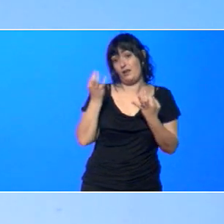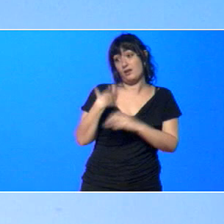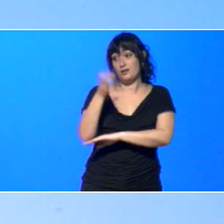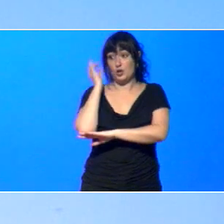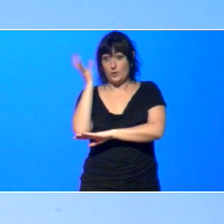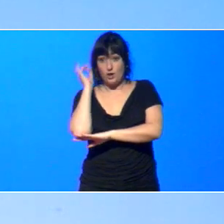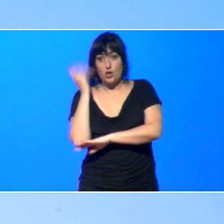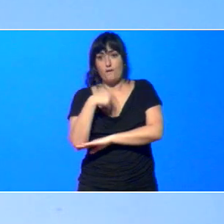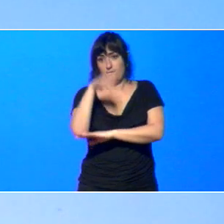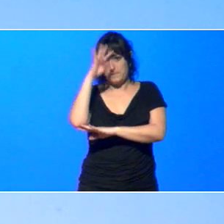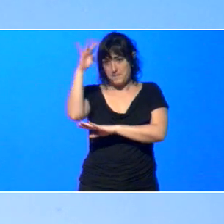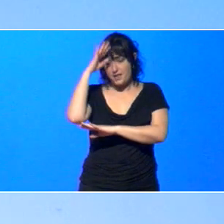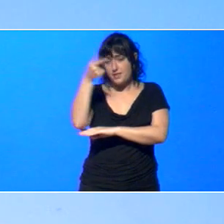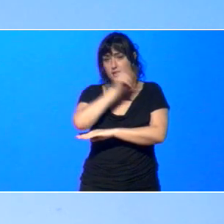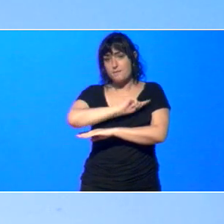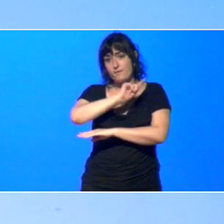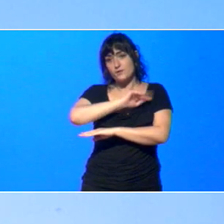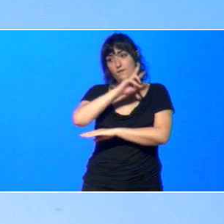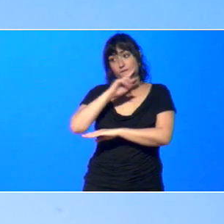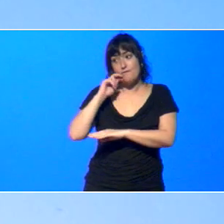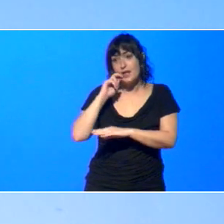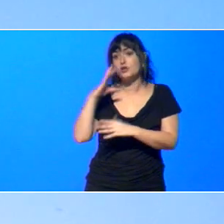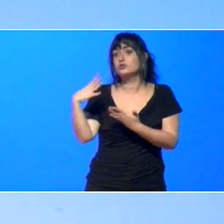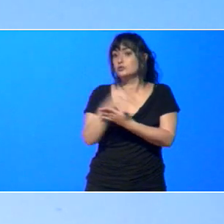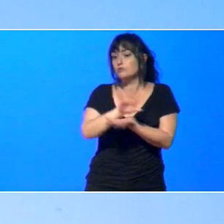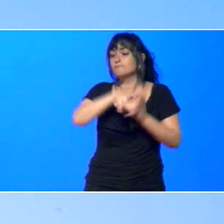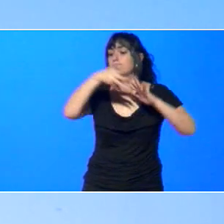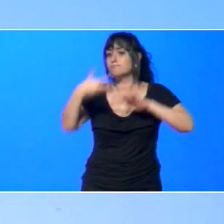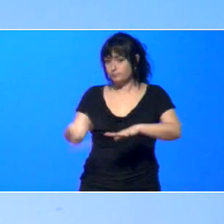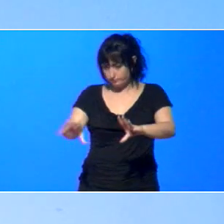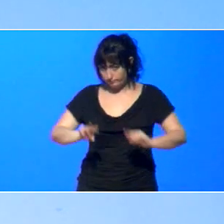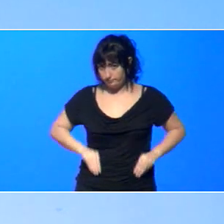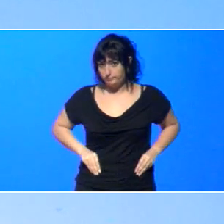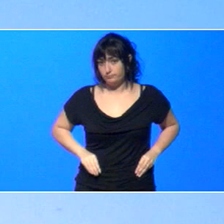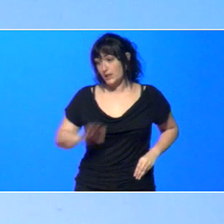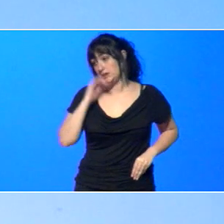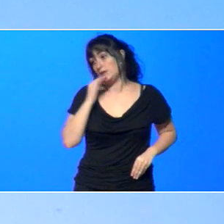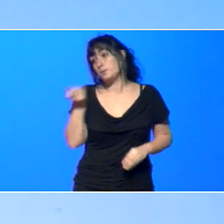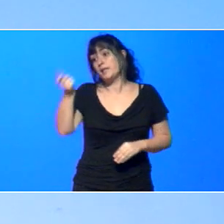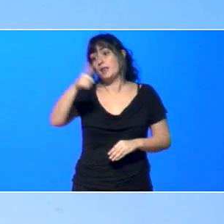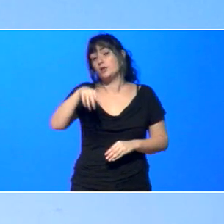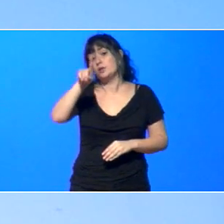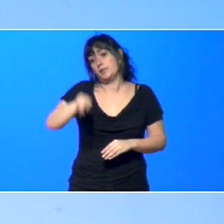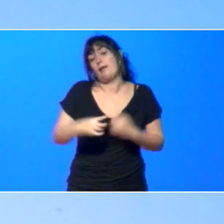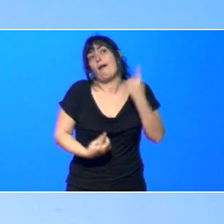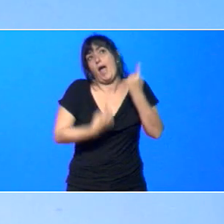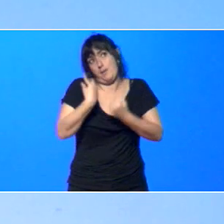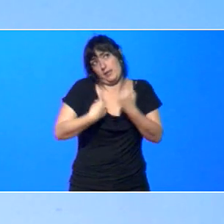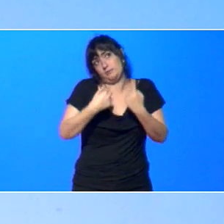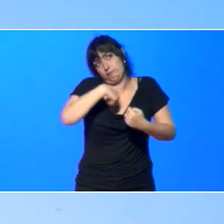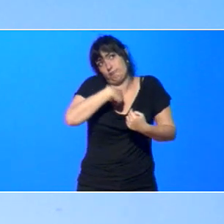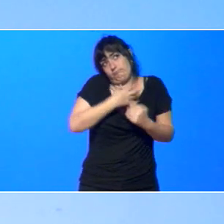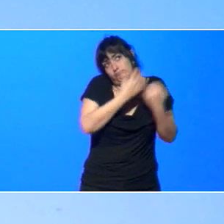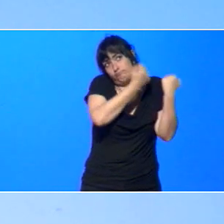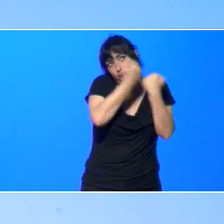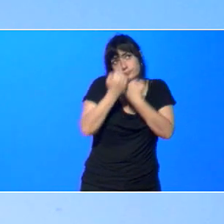principios y los valores de la convención se adopten Es algo similar yo a veces también se lo digo a las organizaciones que